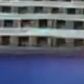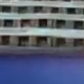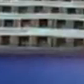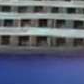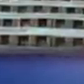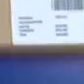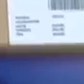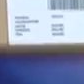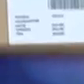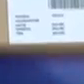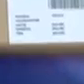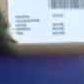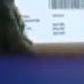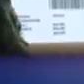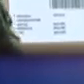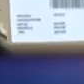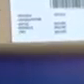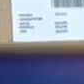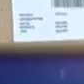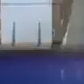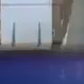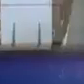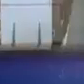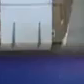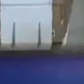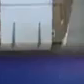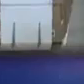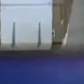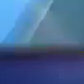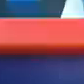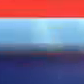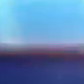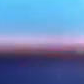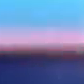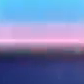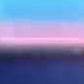CNE inició distribución del material electoral a nivel nacional.